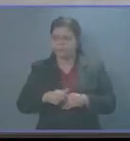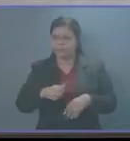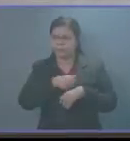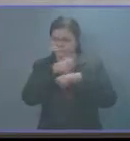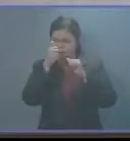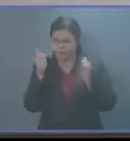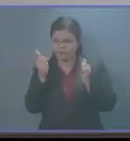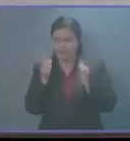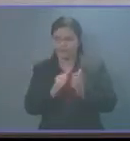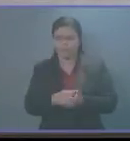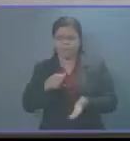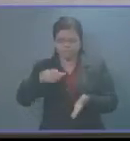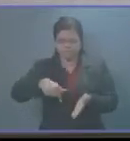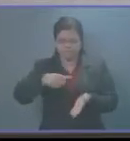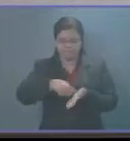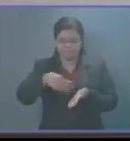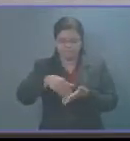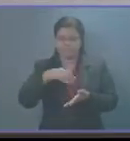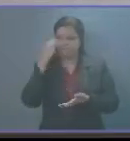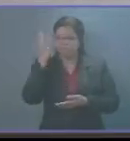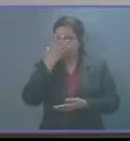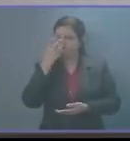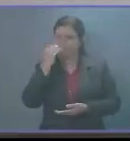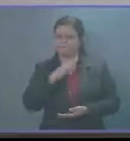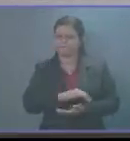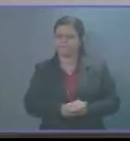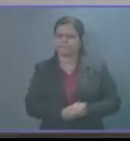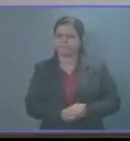mañana en este municipio tan querido.